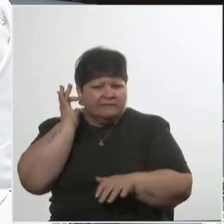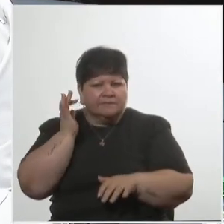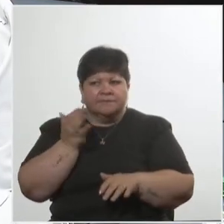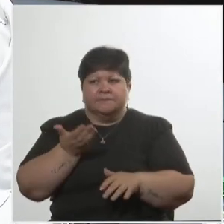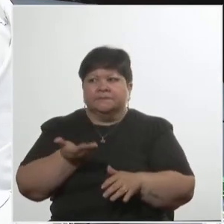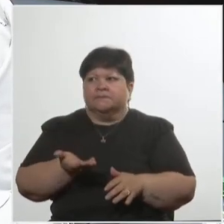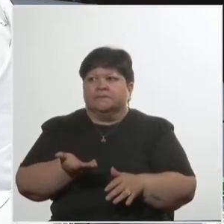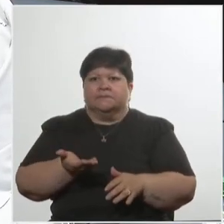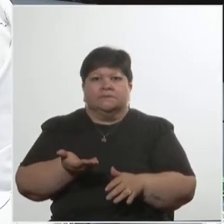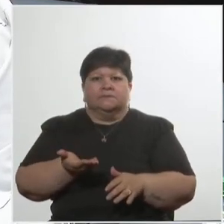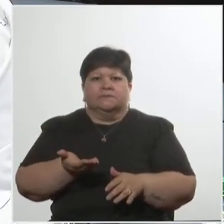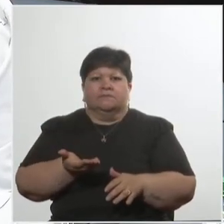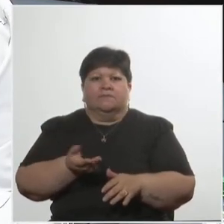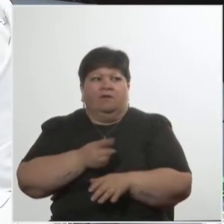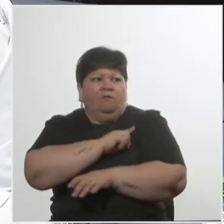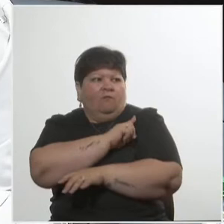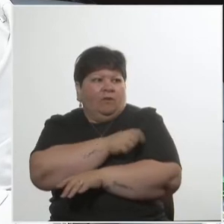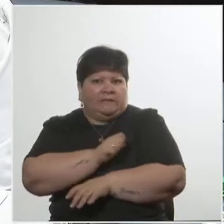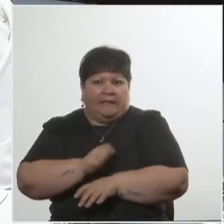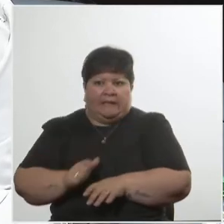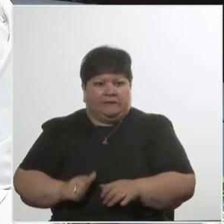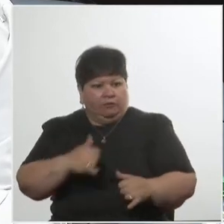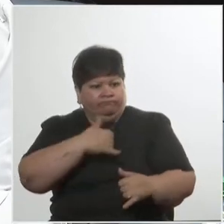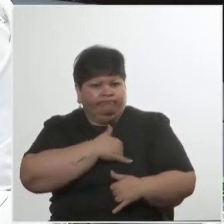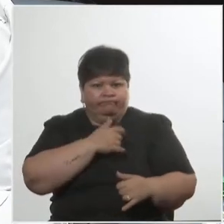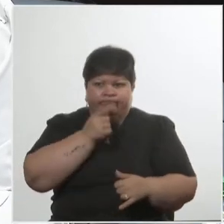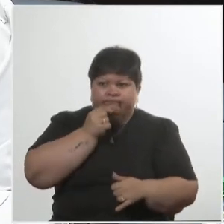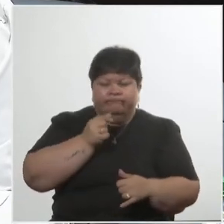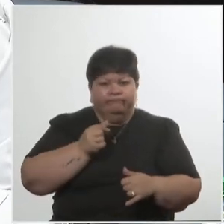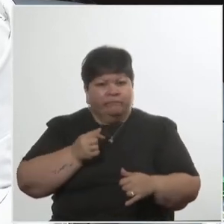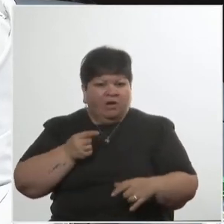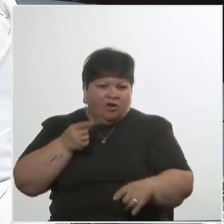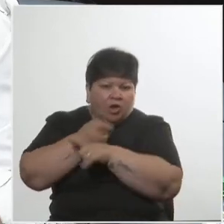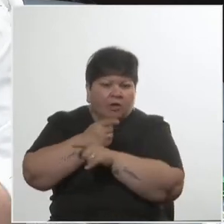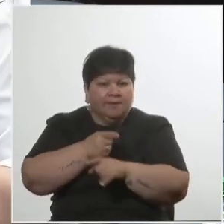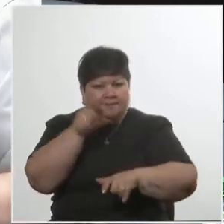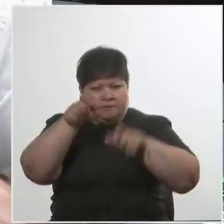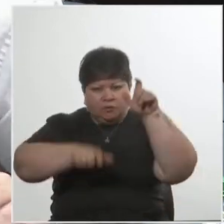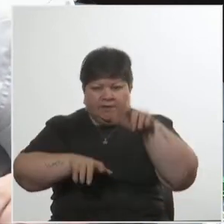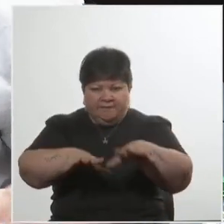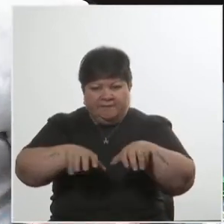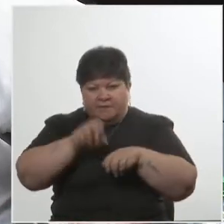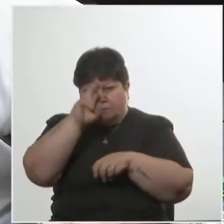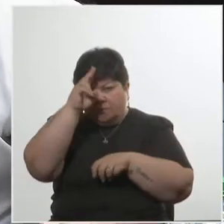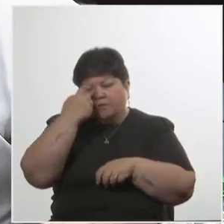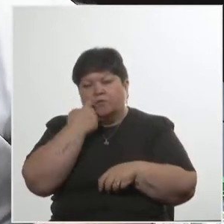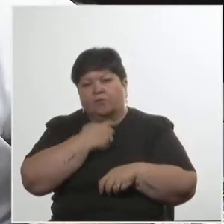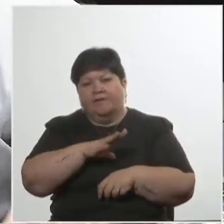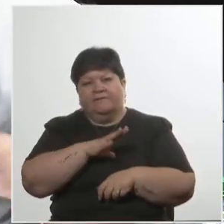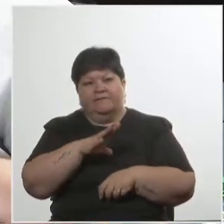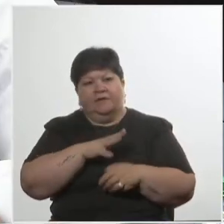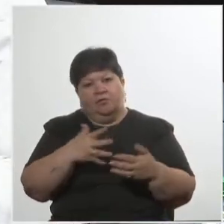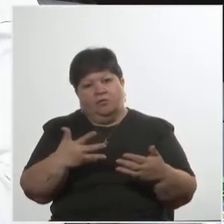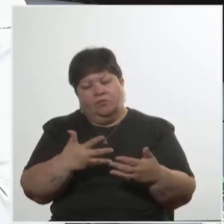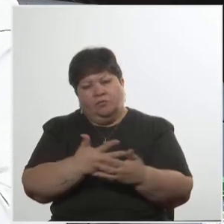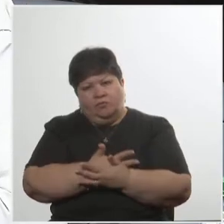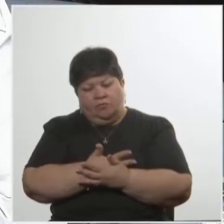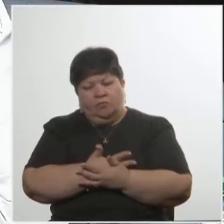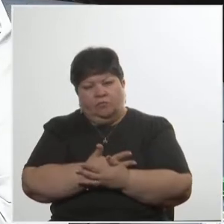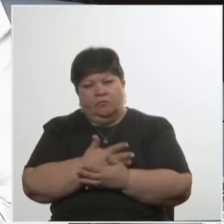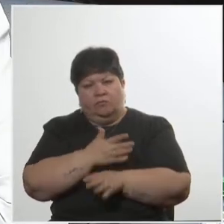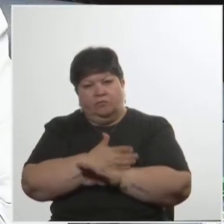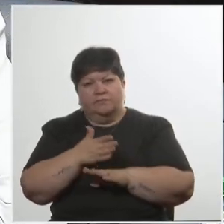contra sus habitantes y todavía desgraciadamente sufrimos la consecuencias que tenemos